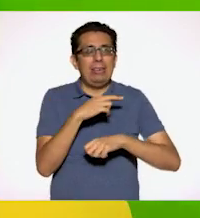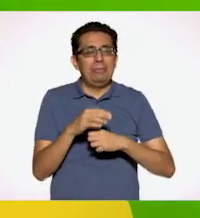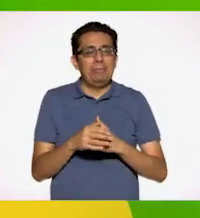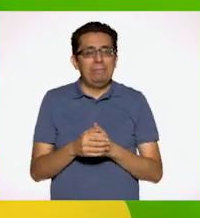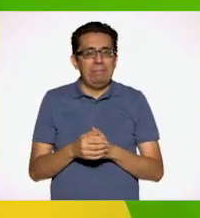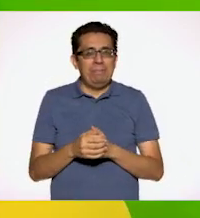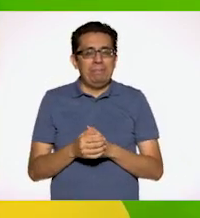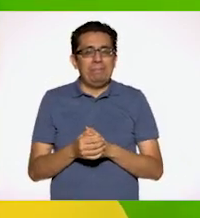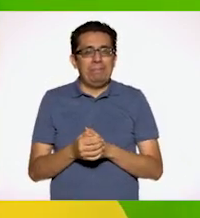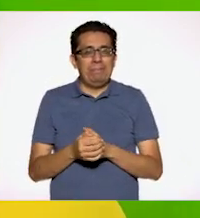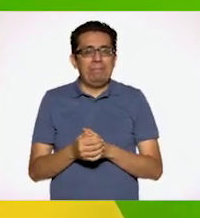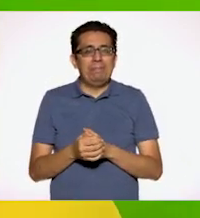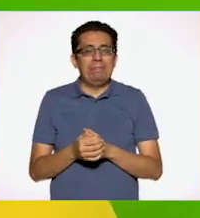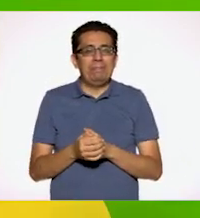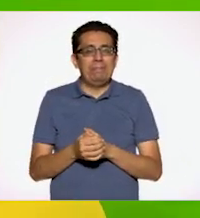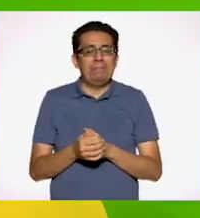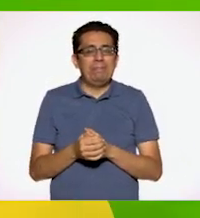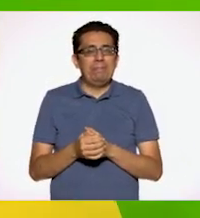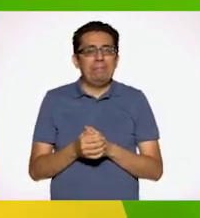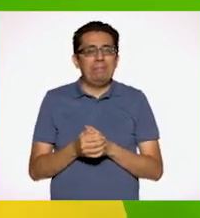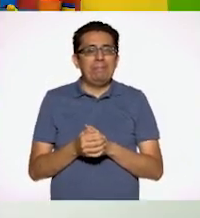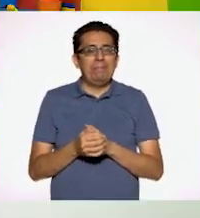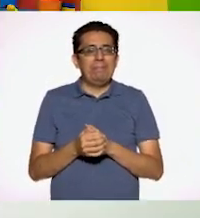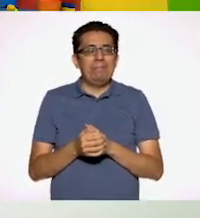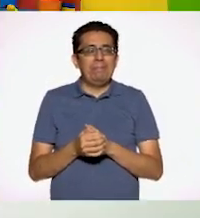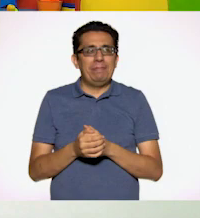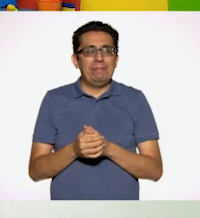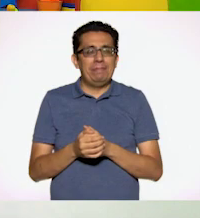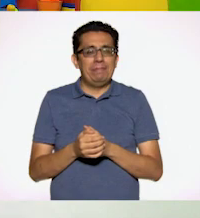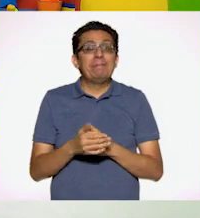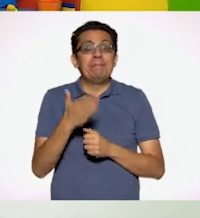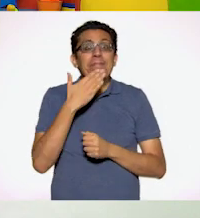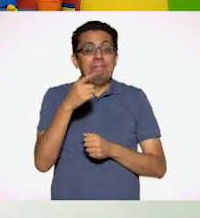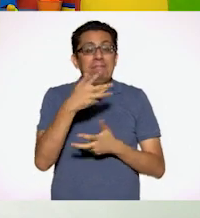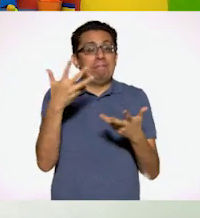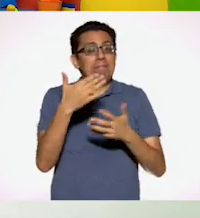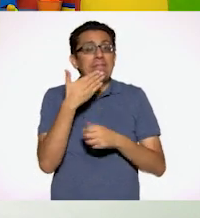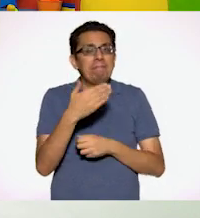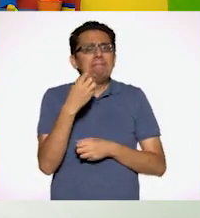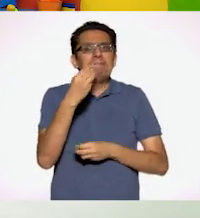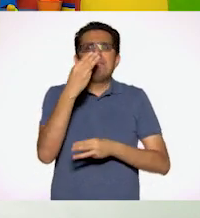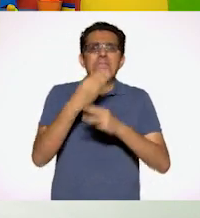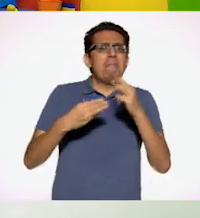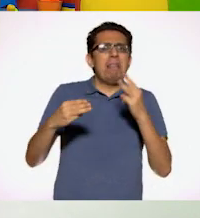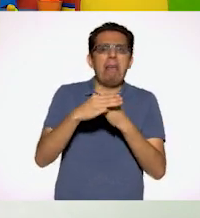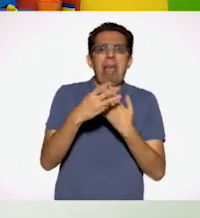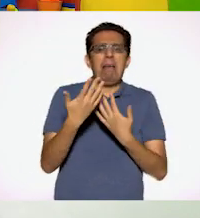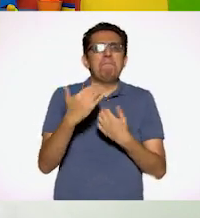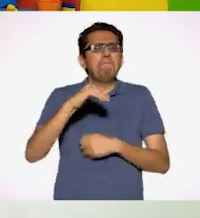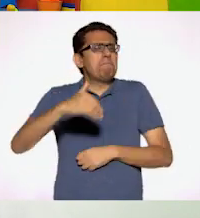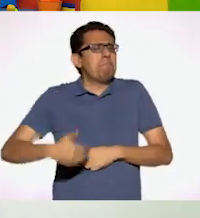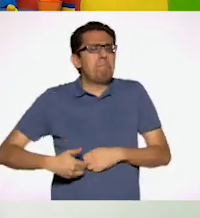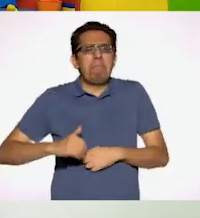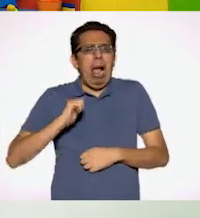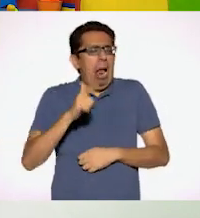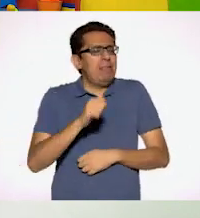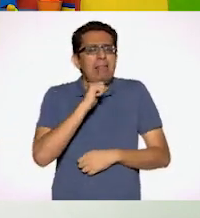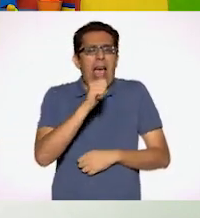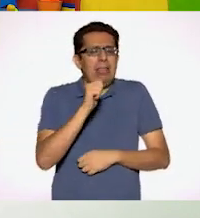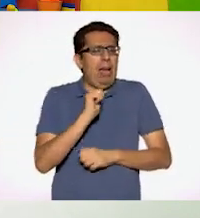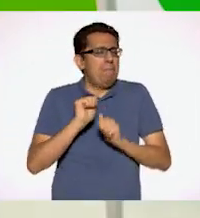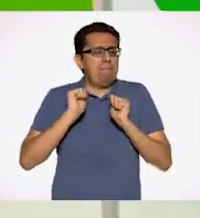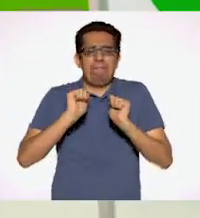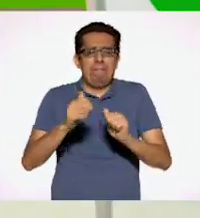¡Ay! ¡Me dio la cara! Muy bien, lo estás haciendo muy bien. Lo bueno es que este material no nos hace daño. No nos lastima.